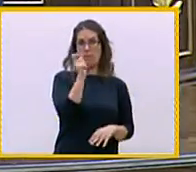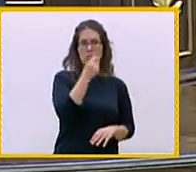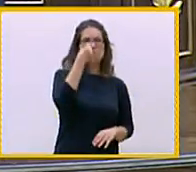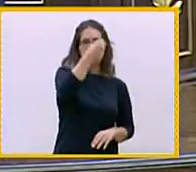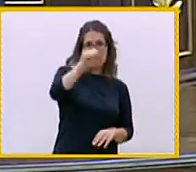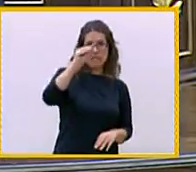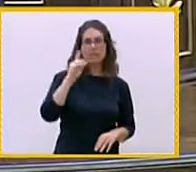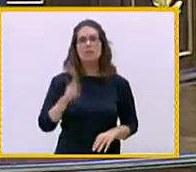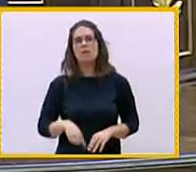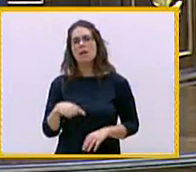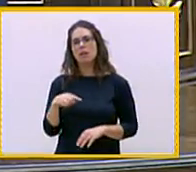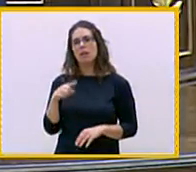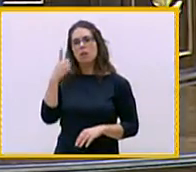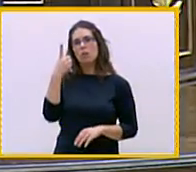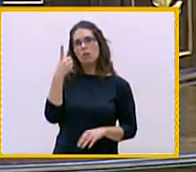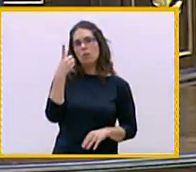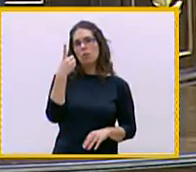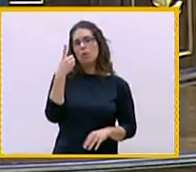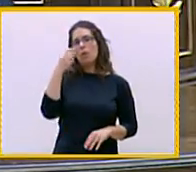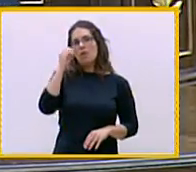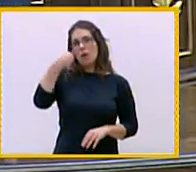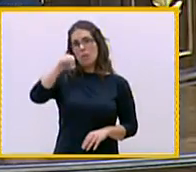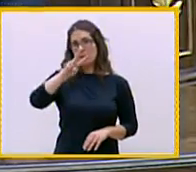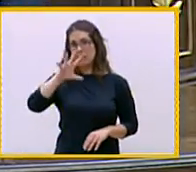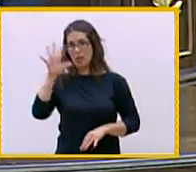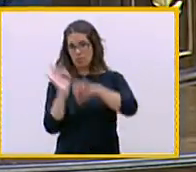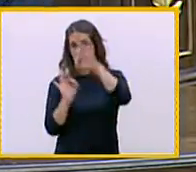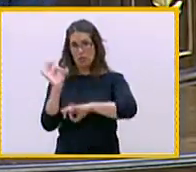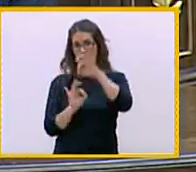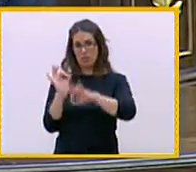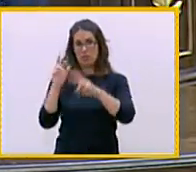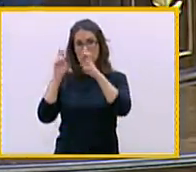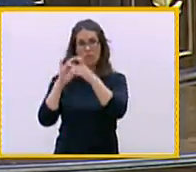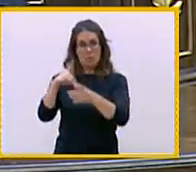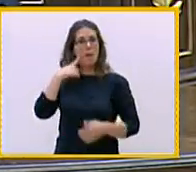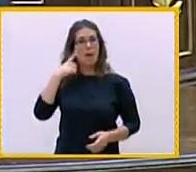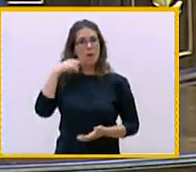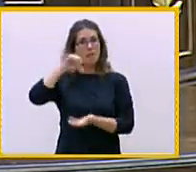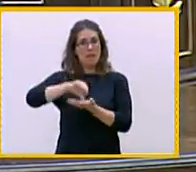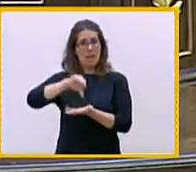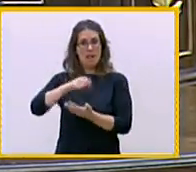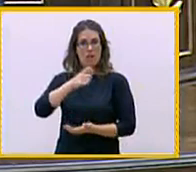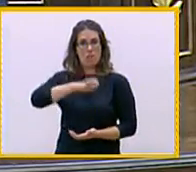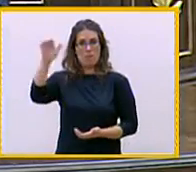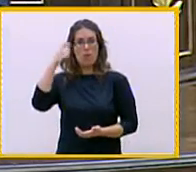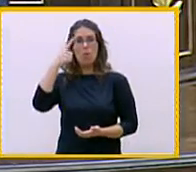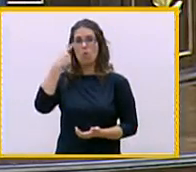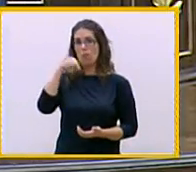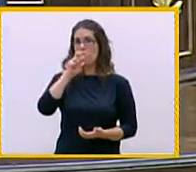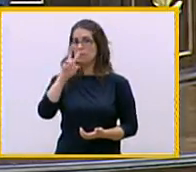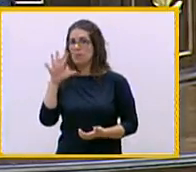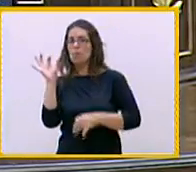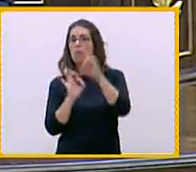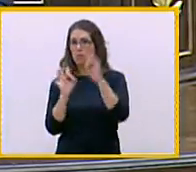incremento de 1/4 de punto de los tipos de interés oficiales de referencia del Banco Central Europeo, hasta el 1,25%,